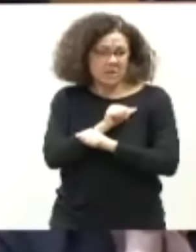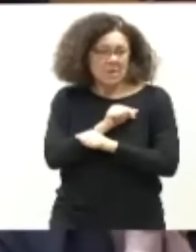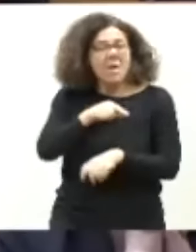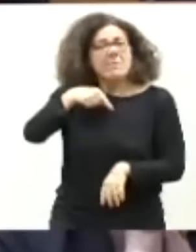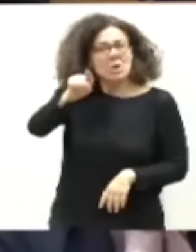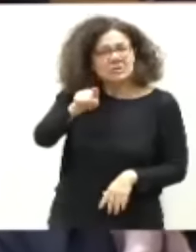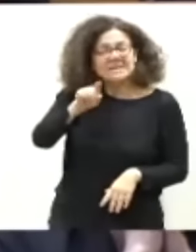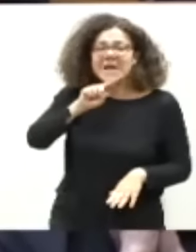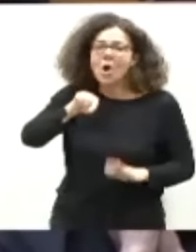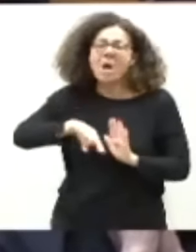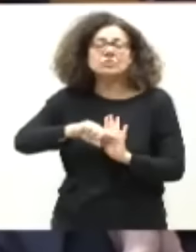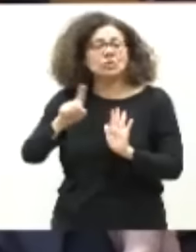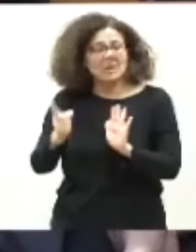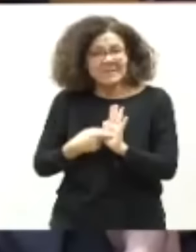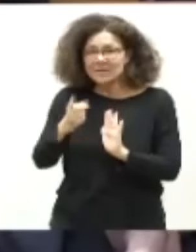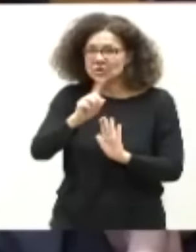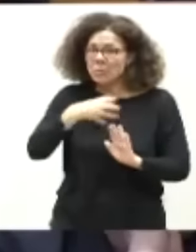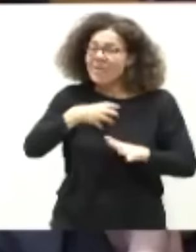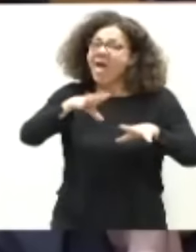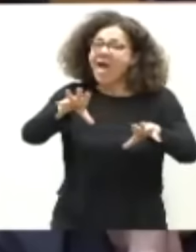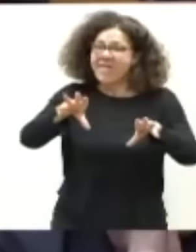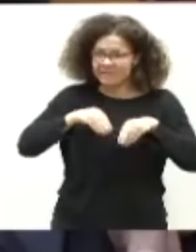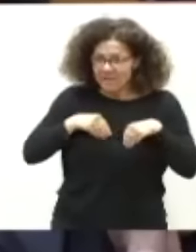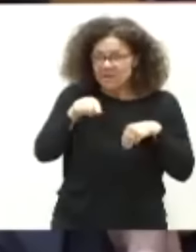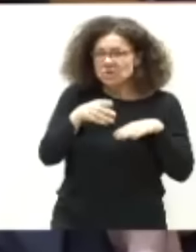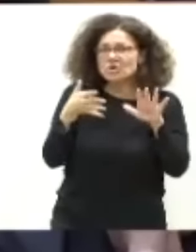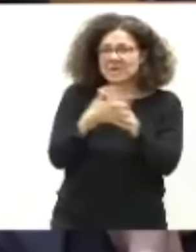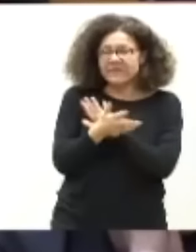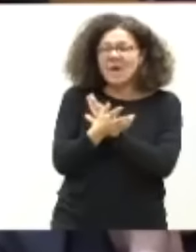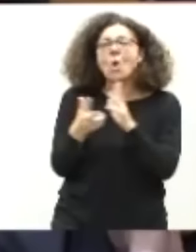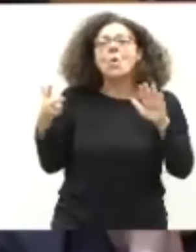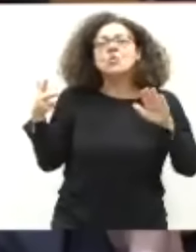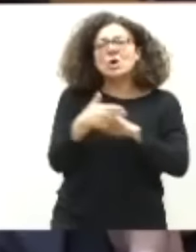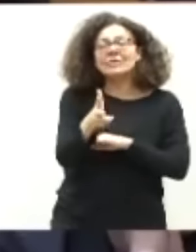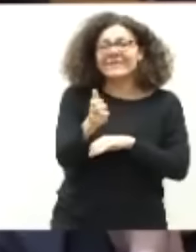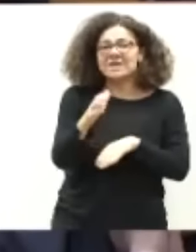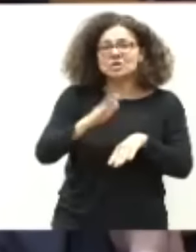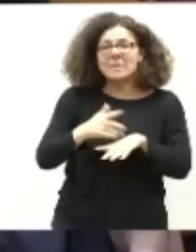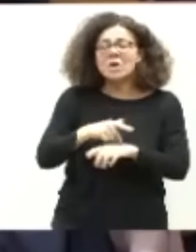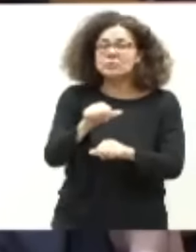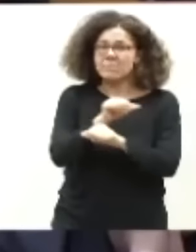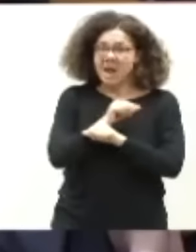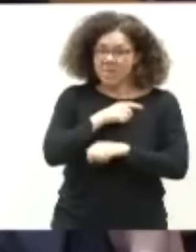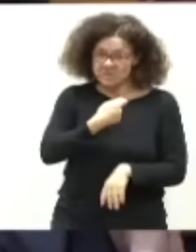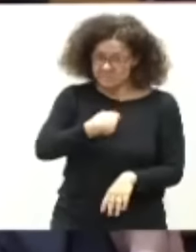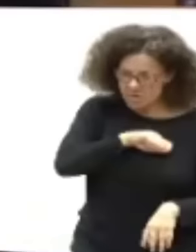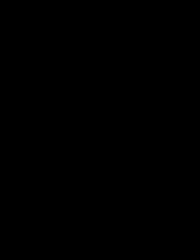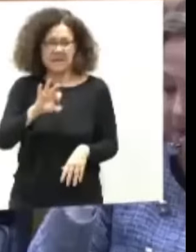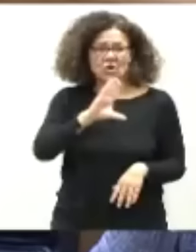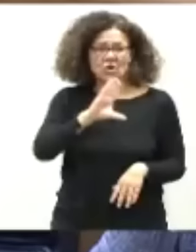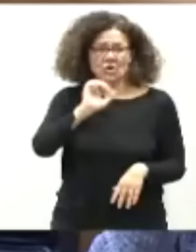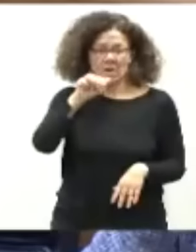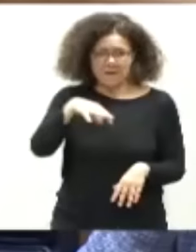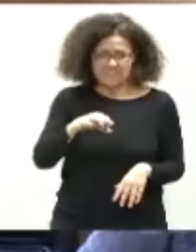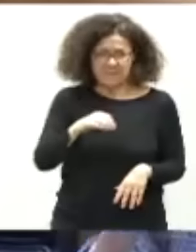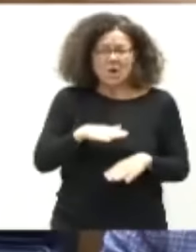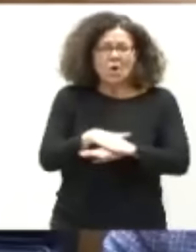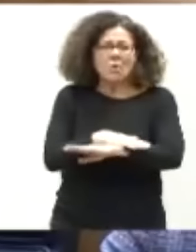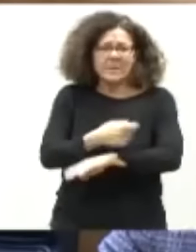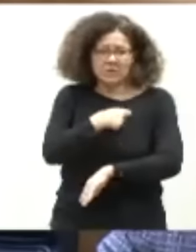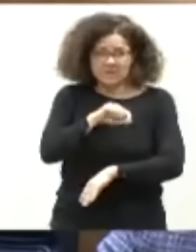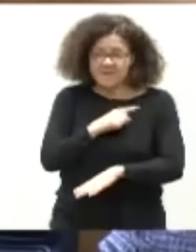usted absolutamente inaceptable y supone un recorte de derechos para los desempleados españoles? Muchas gracias. El Gobierno de España